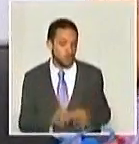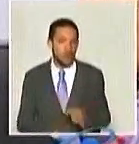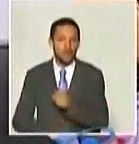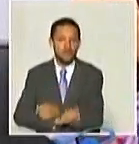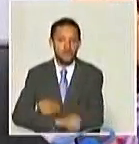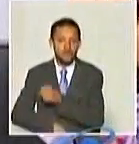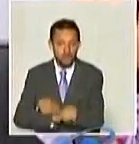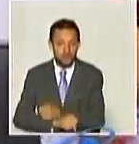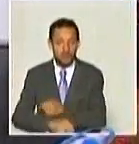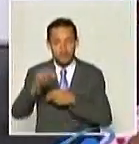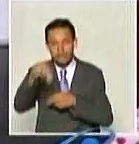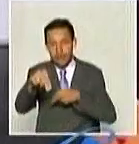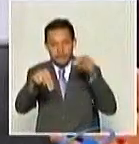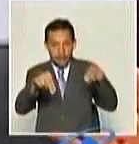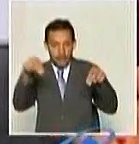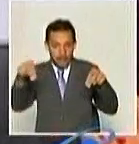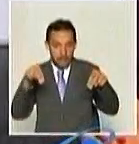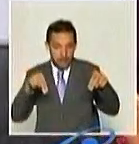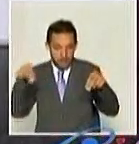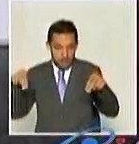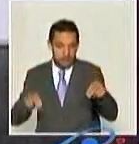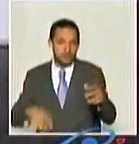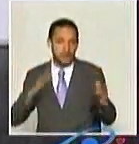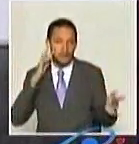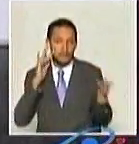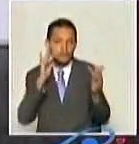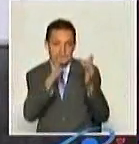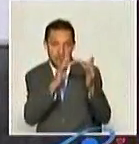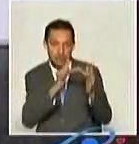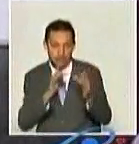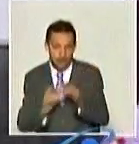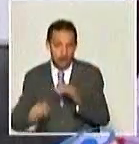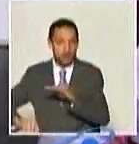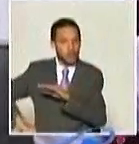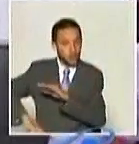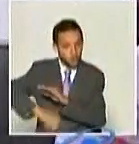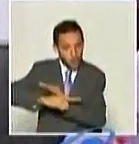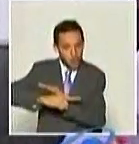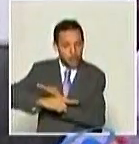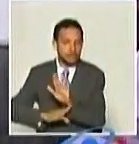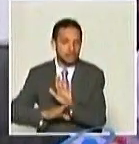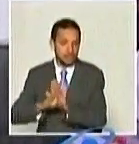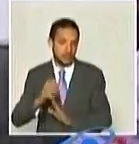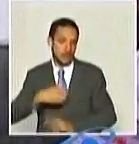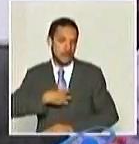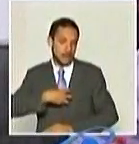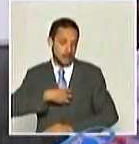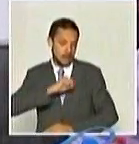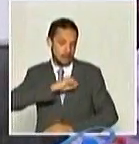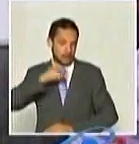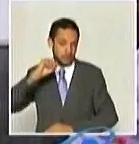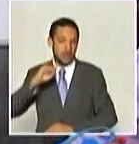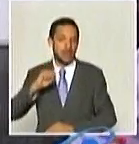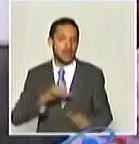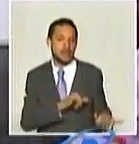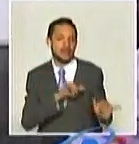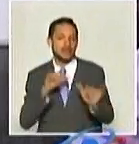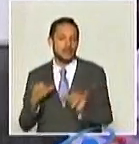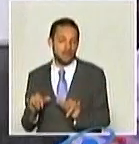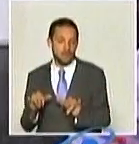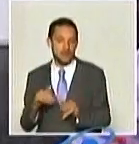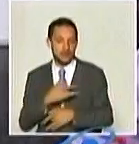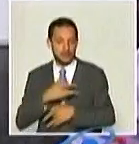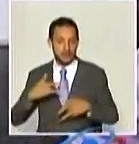necesita todas las fichas para enfrentarse al otro y de acuerdo a eso se va dando el juego. Así es el proceso de la salud, de la enfermedad y de